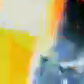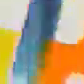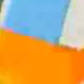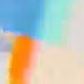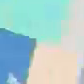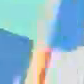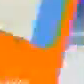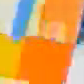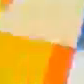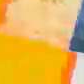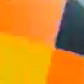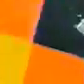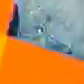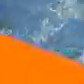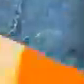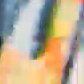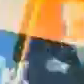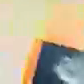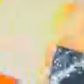Ciudad.